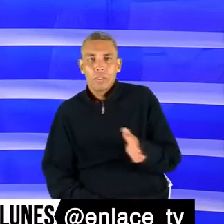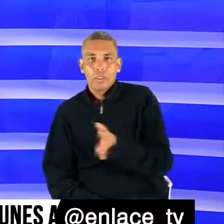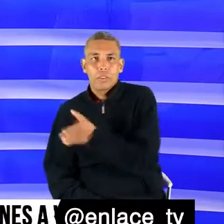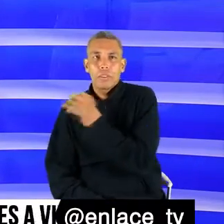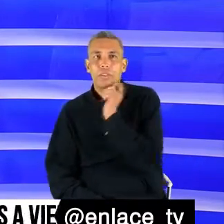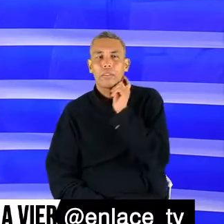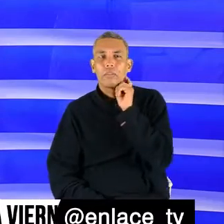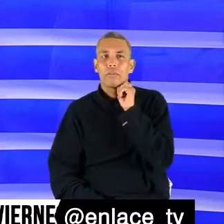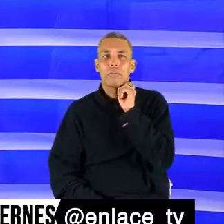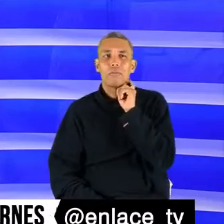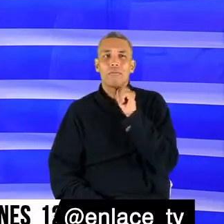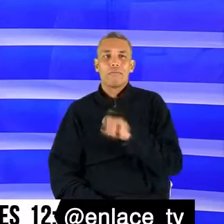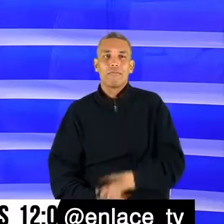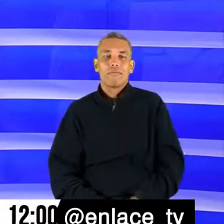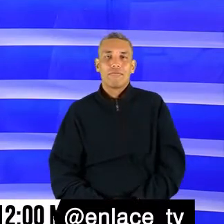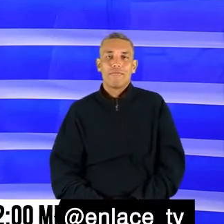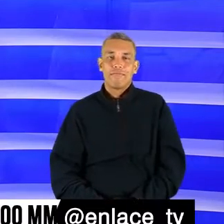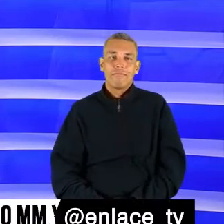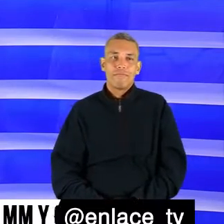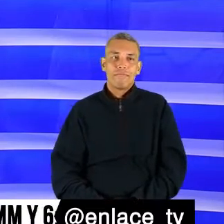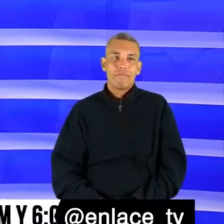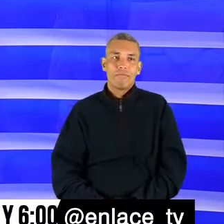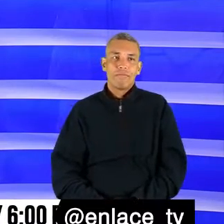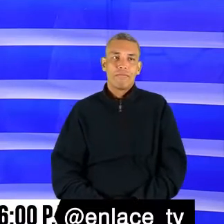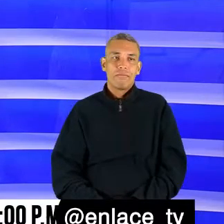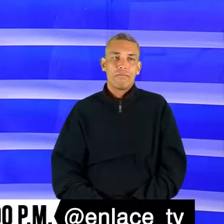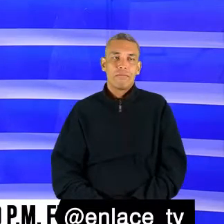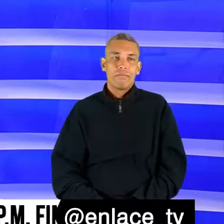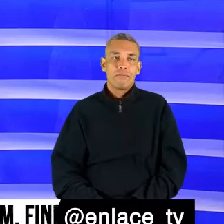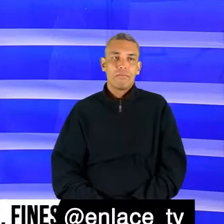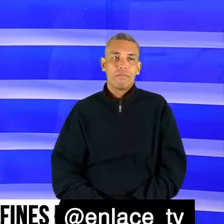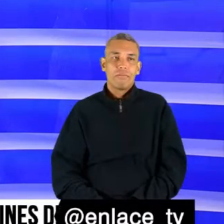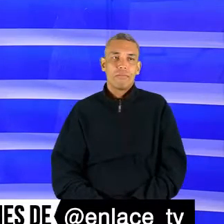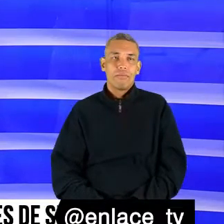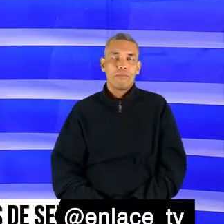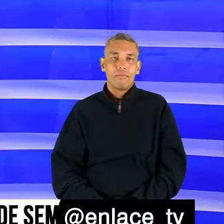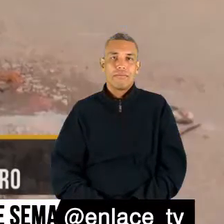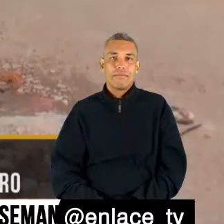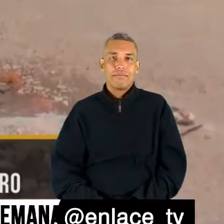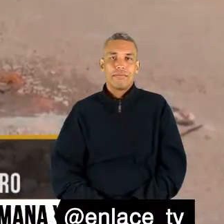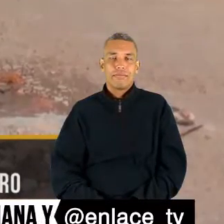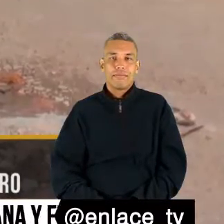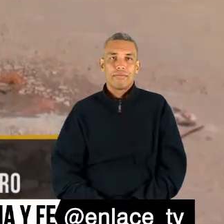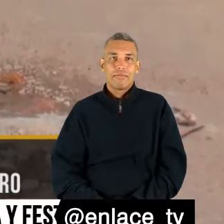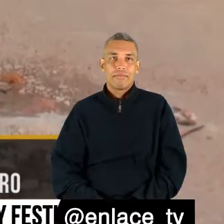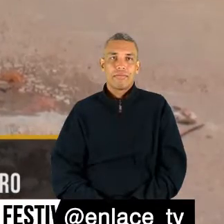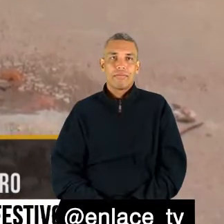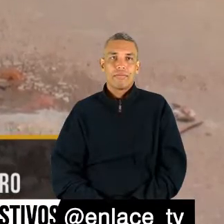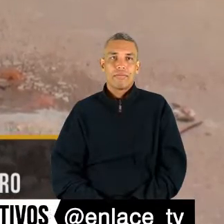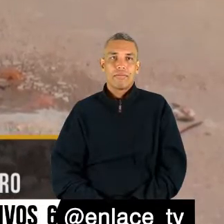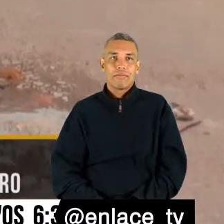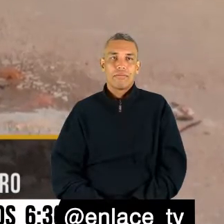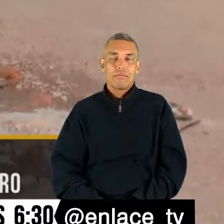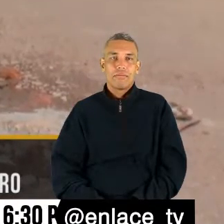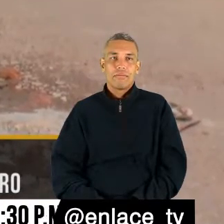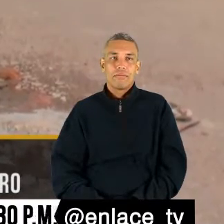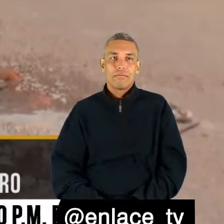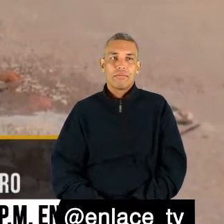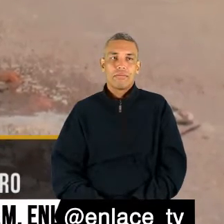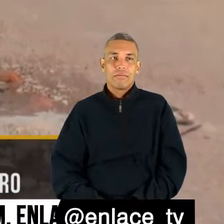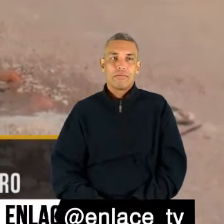tapahuecos en la carretera nacional. Veamos de quién se trata. Enlace Noticias halló un nuevo tapahuecos en la